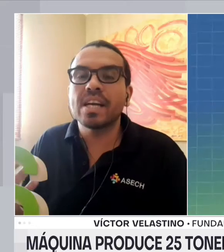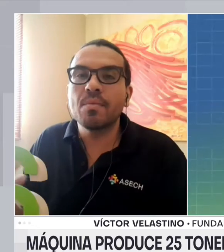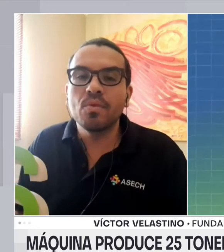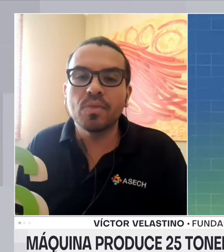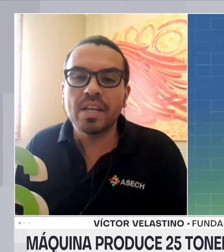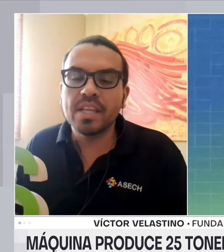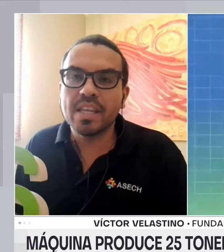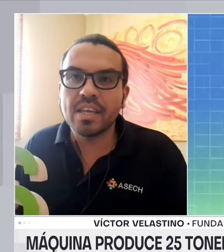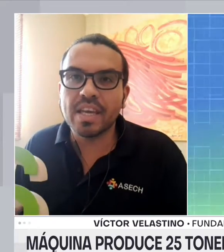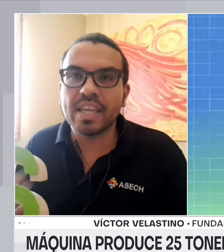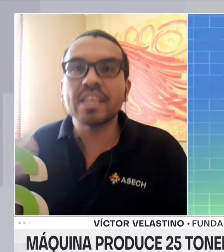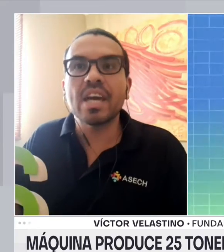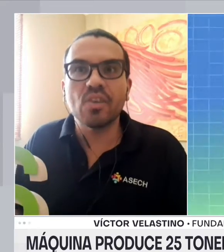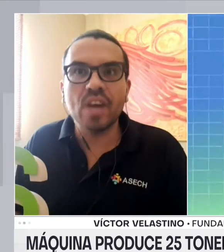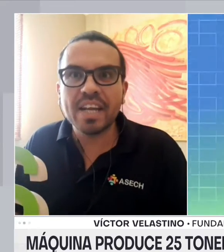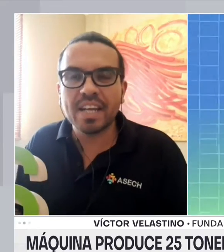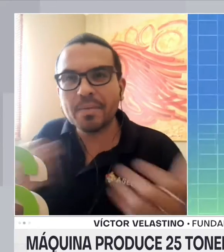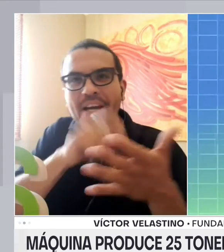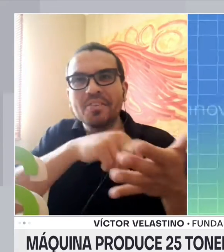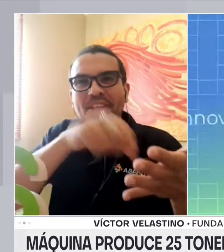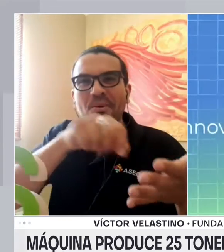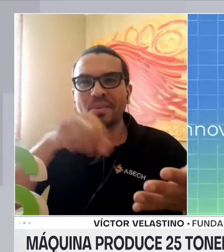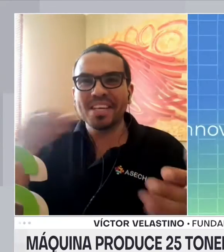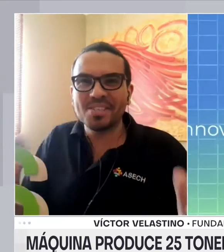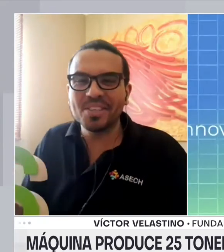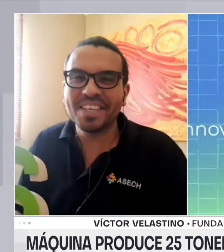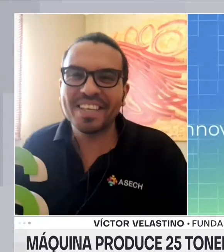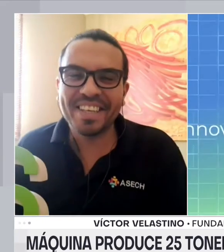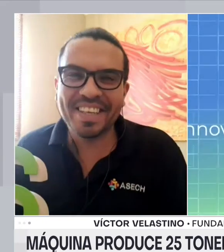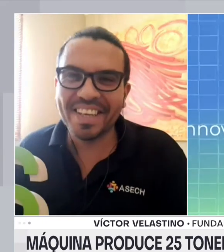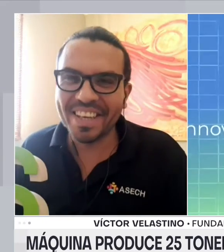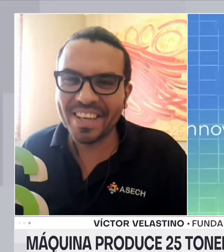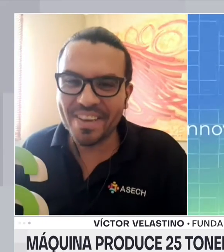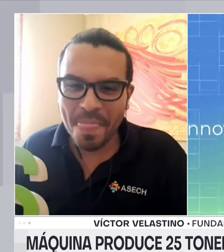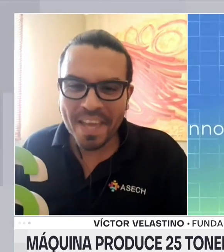ya sacamos una línea de agendas escolares, la típica libreta de comunicaciones.